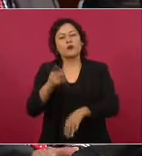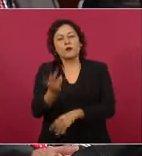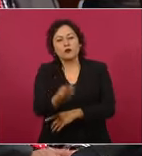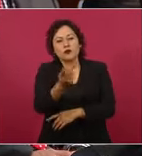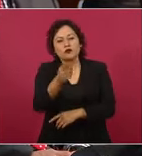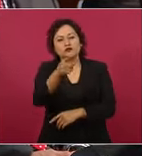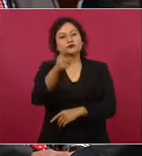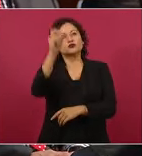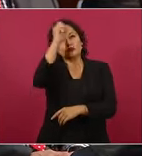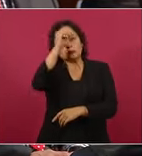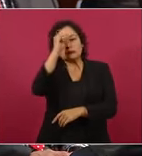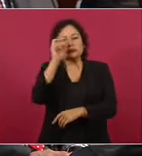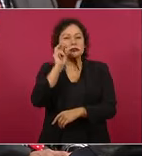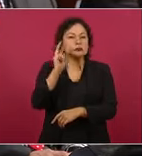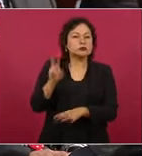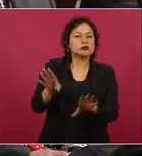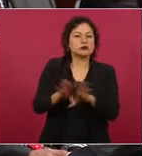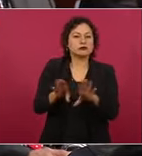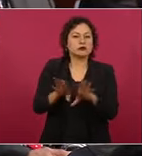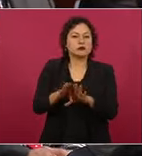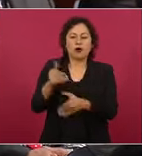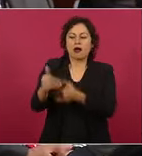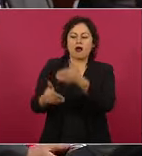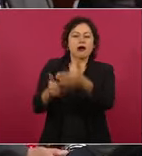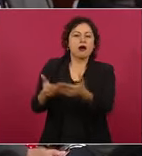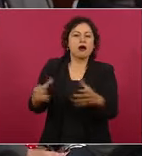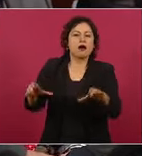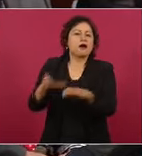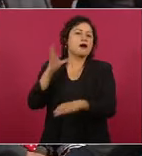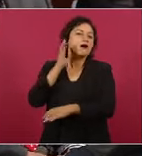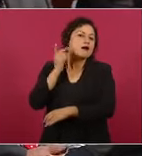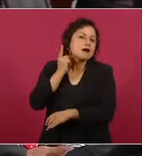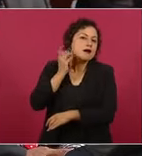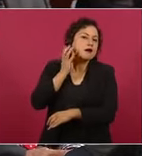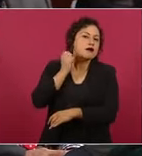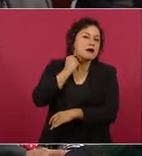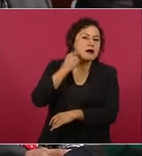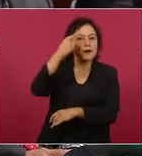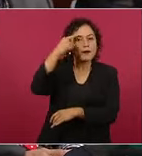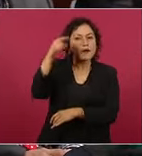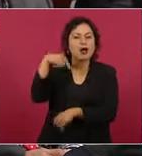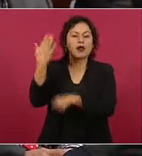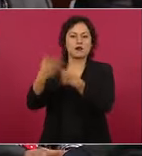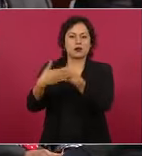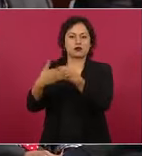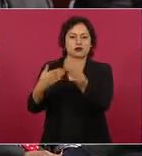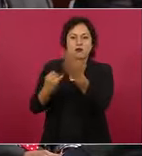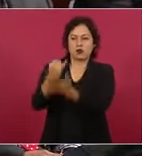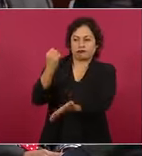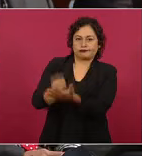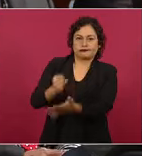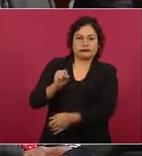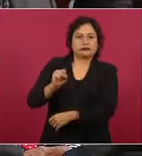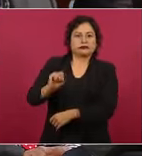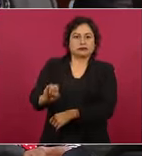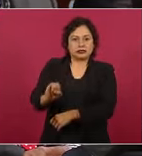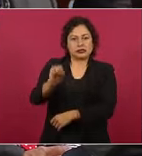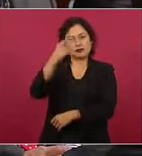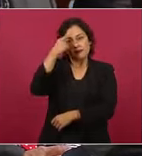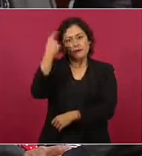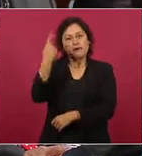la ruta legislativa, para que esta reforma pueda ser aprobada en su momento y que pueda estar vigente, como lo